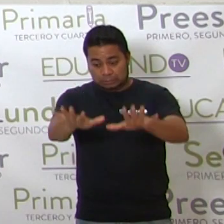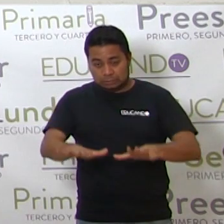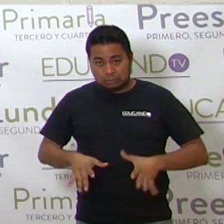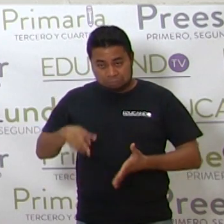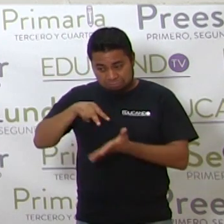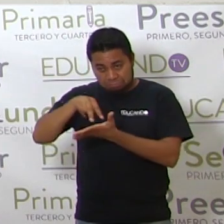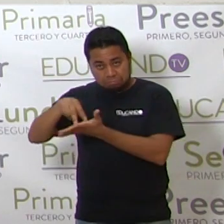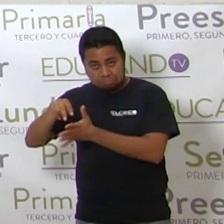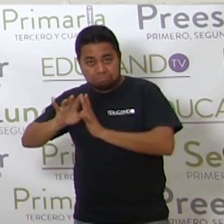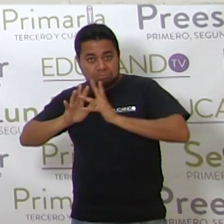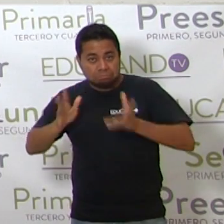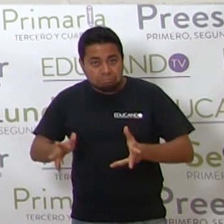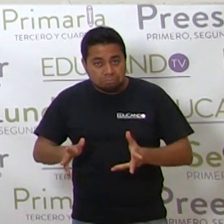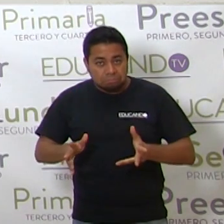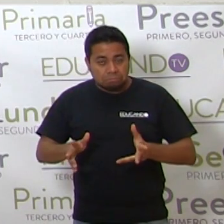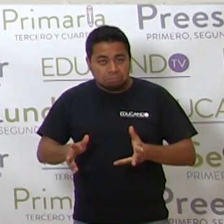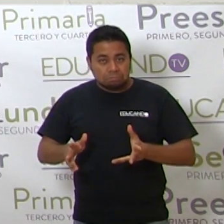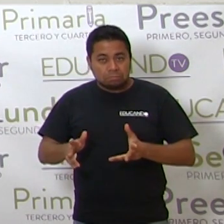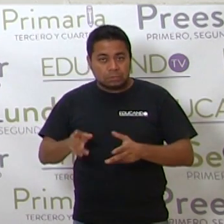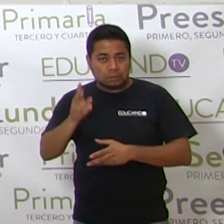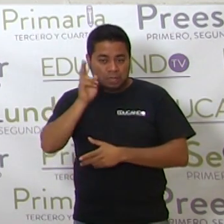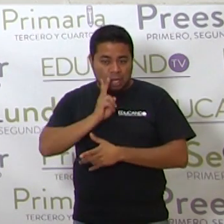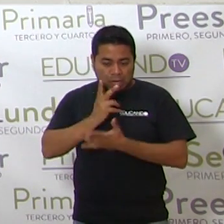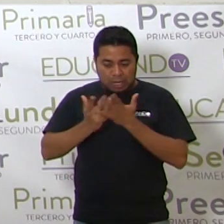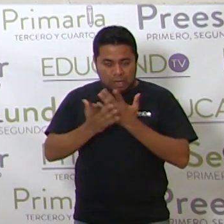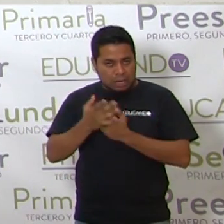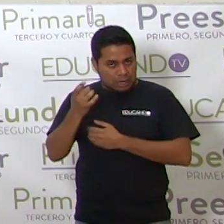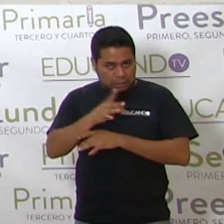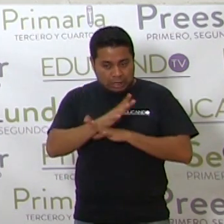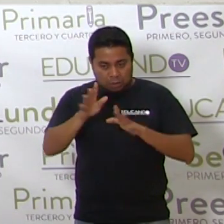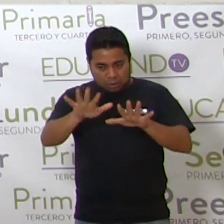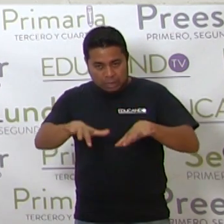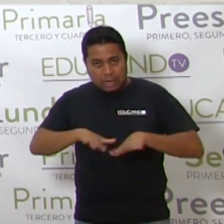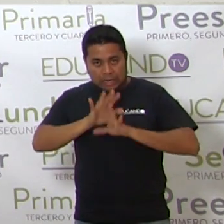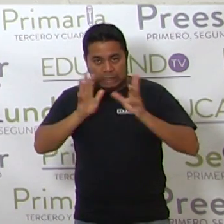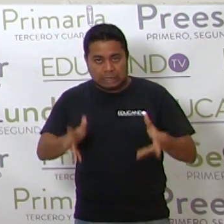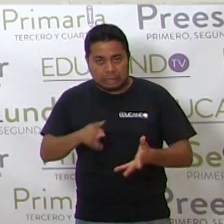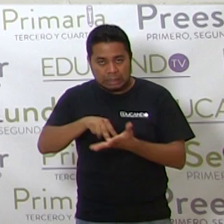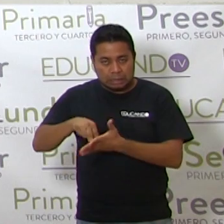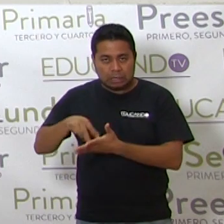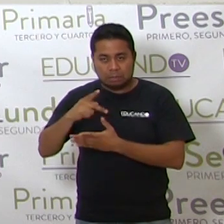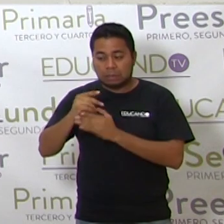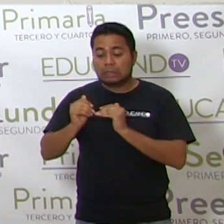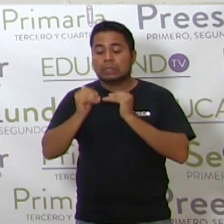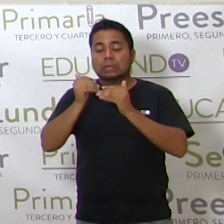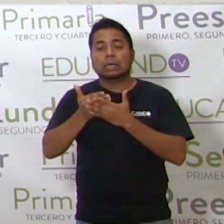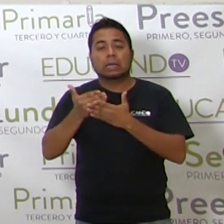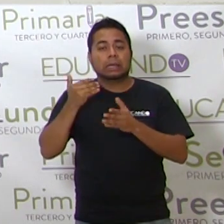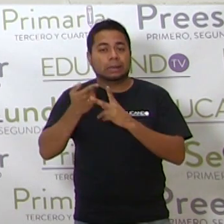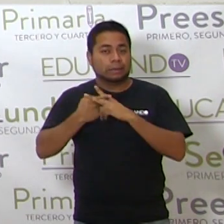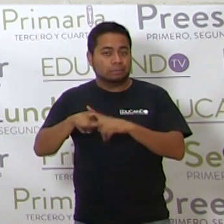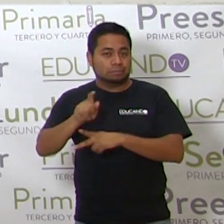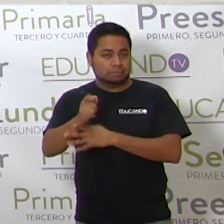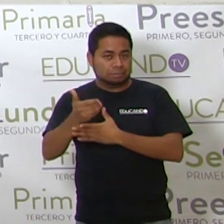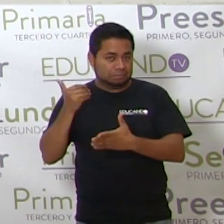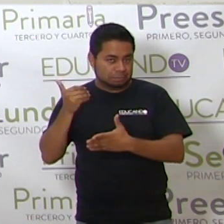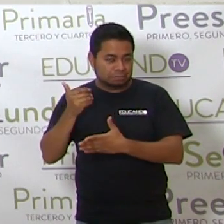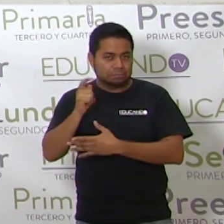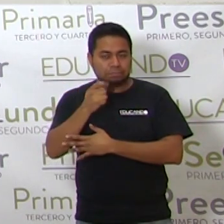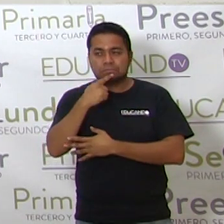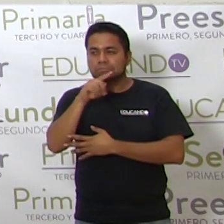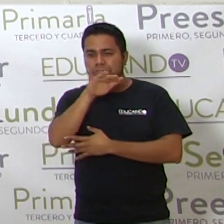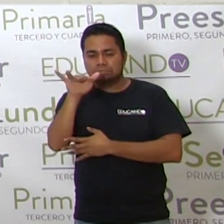presentamos la obra después de realizar los ensayos pero tenemos un pasito aquí arriba vamos a ver que dice